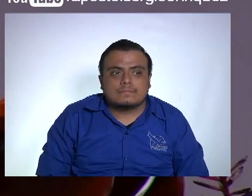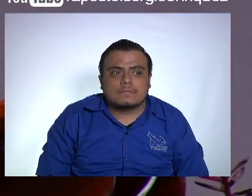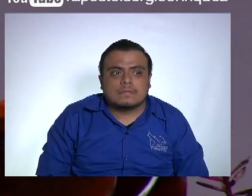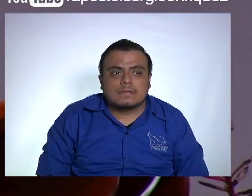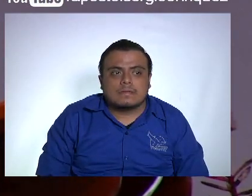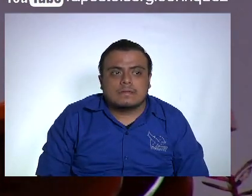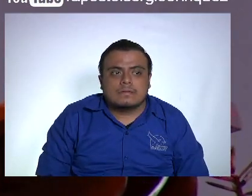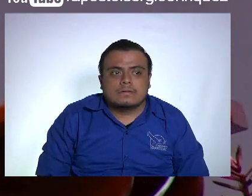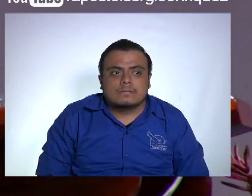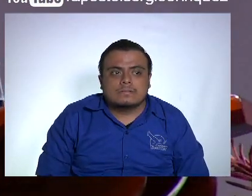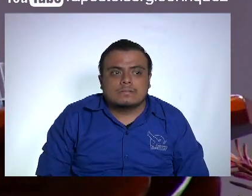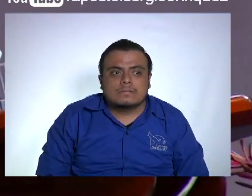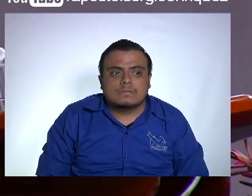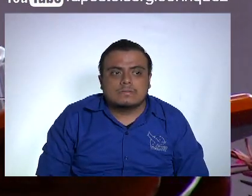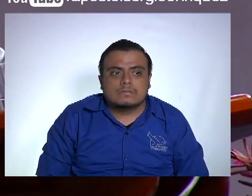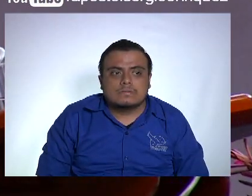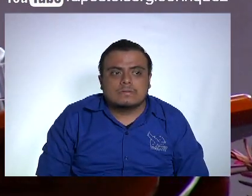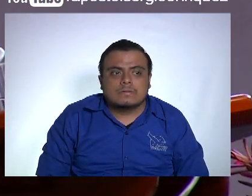Descanso